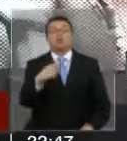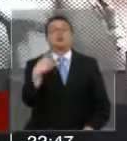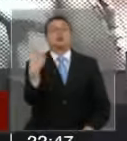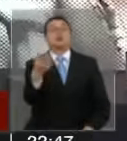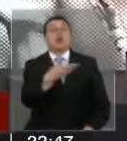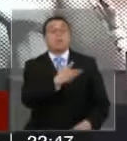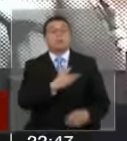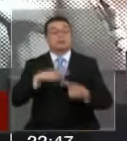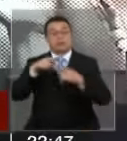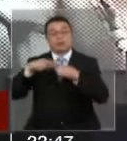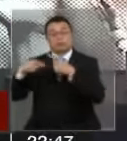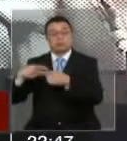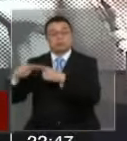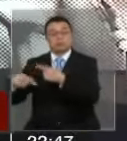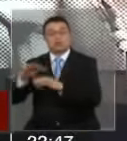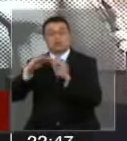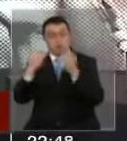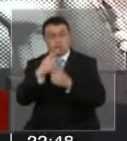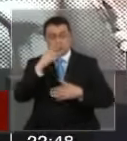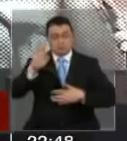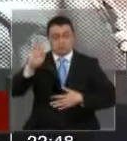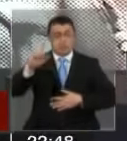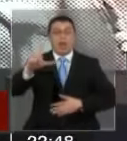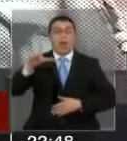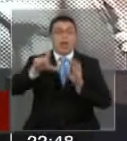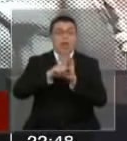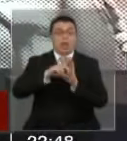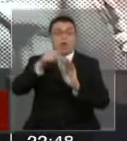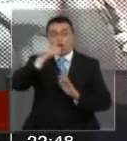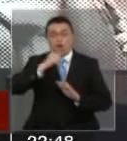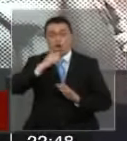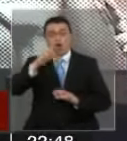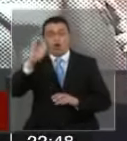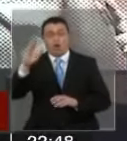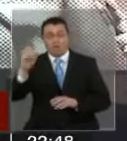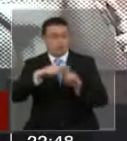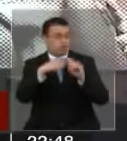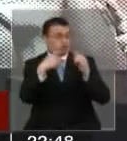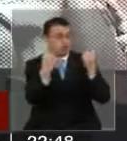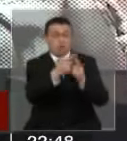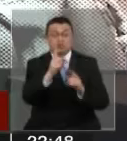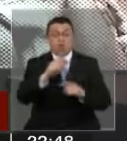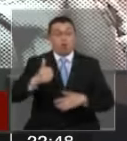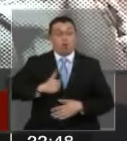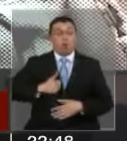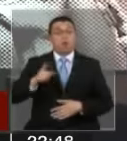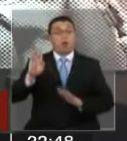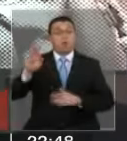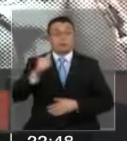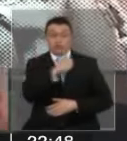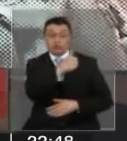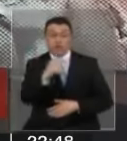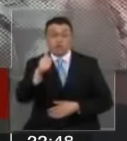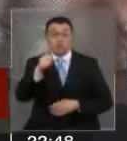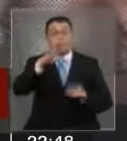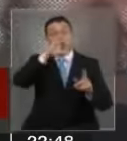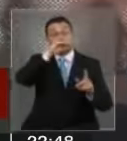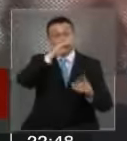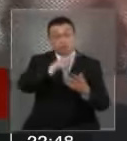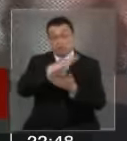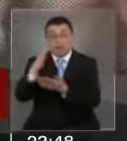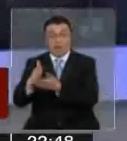de la República que prometieron en todos sus programas de gobierno derogar la ley reservada al cobre y todos, sin excepción, incumplieron esa promesa. La pregunta todos. Que habría desde que Elwin hacer, ¿cuál